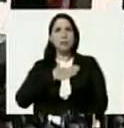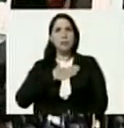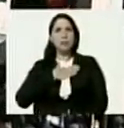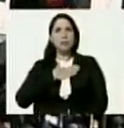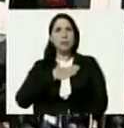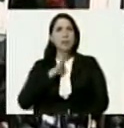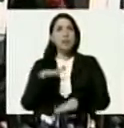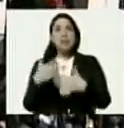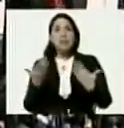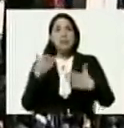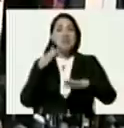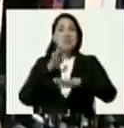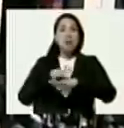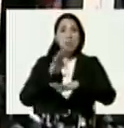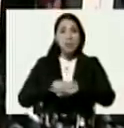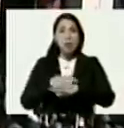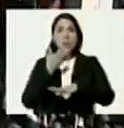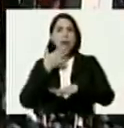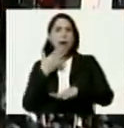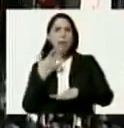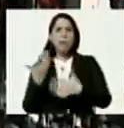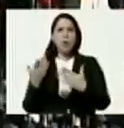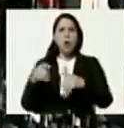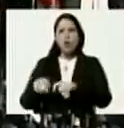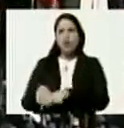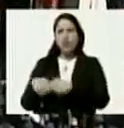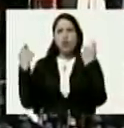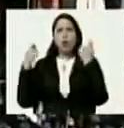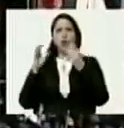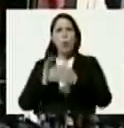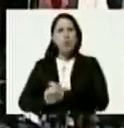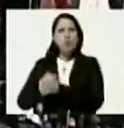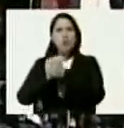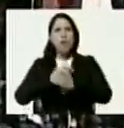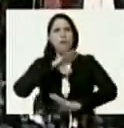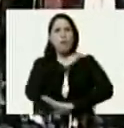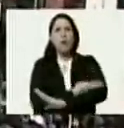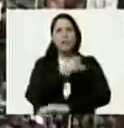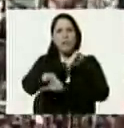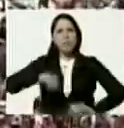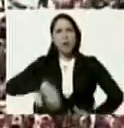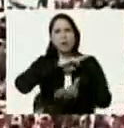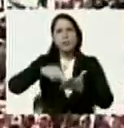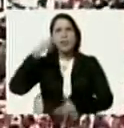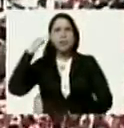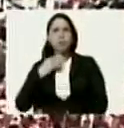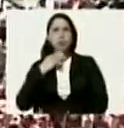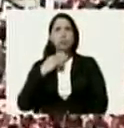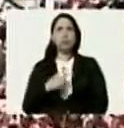¿Qué hubiera pasado si se hubiera roto la unión monolítica de las fuerzas militares?